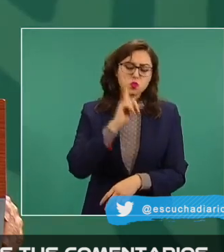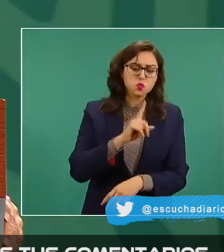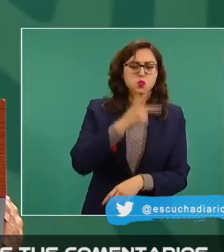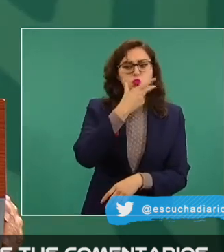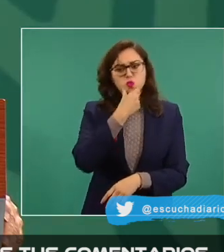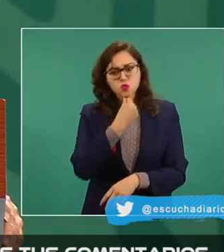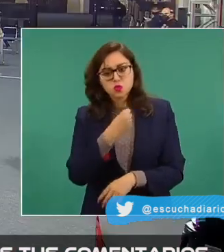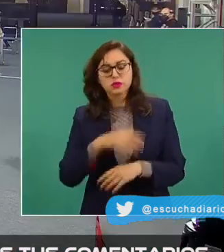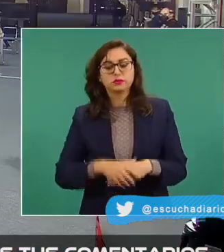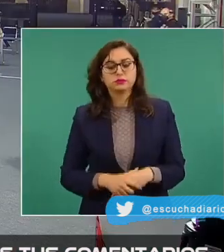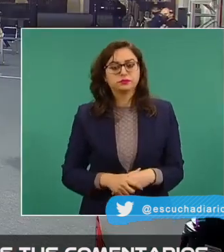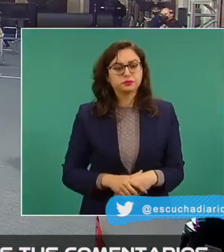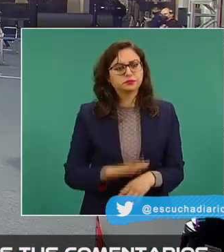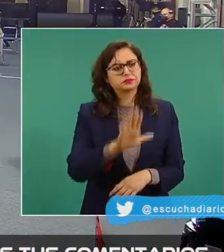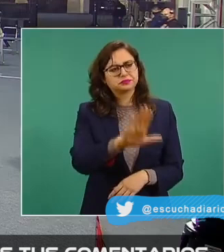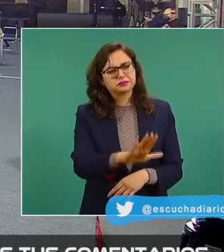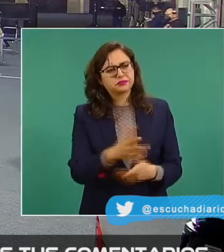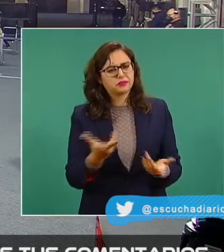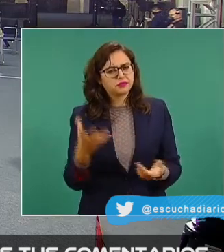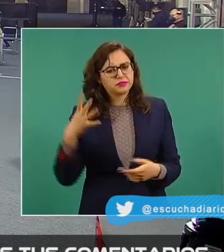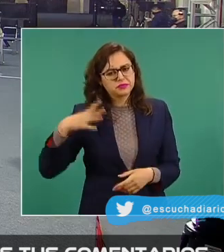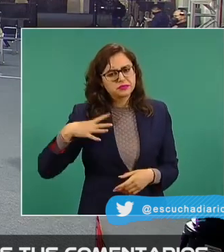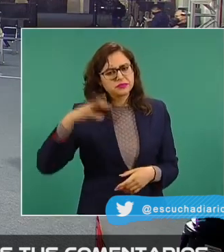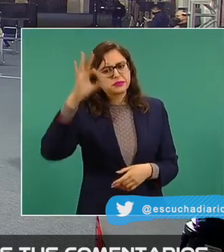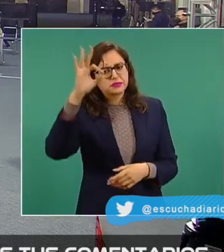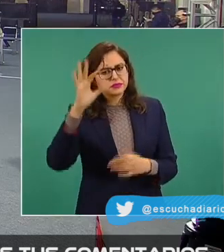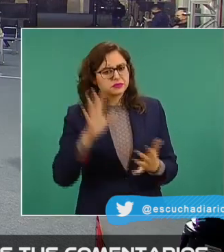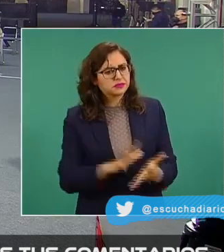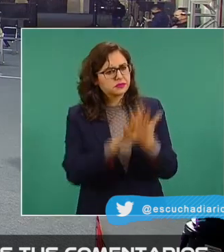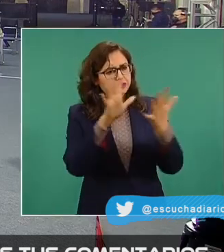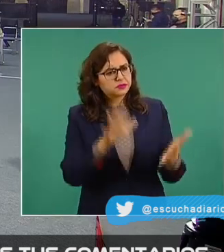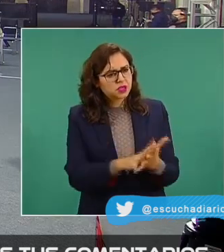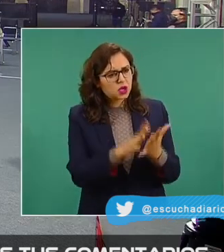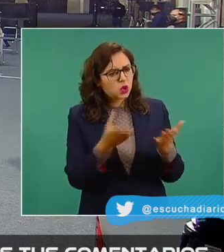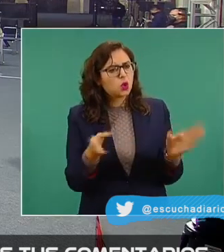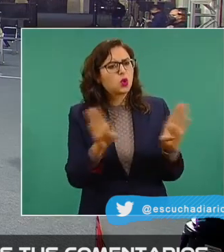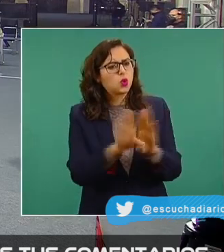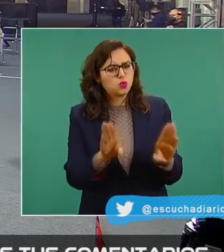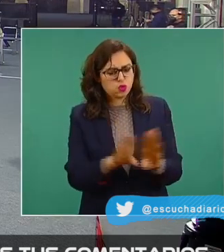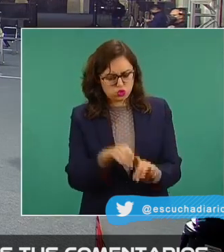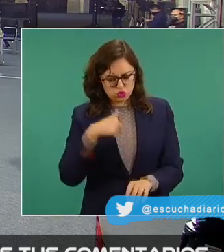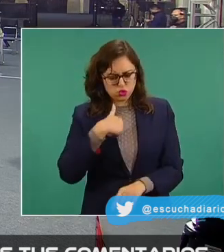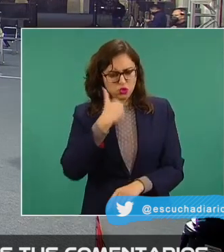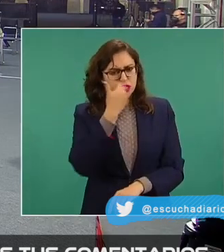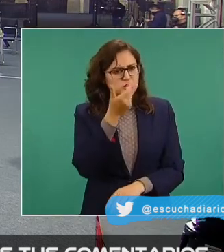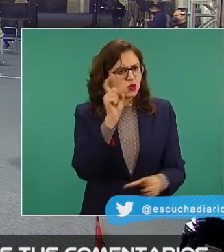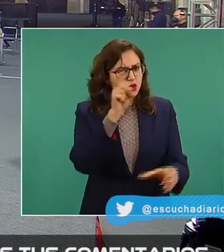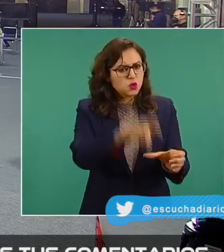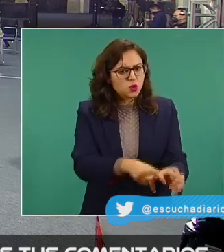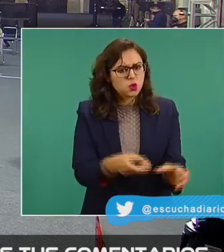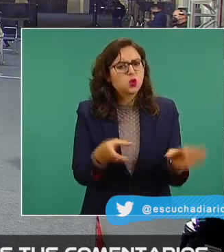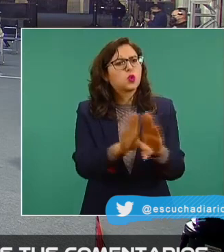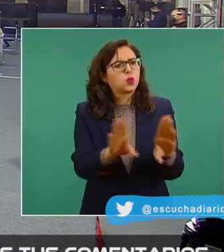¿Cómo podrían ser voluntarios estos ciudadanos? O sea, ¿cómo podrían decir yo quiero participar?